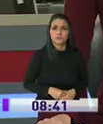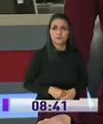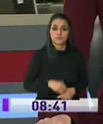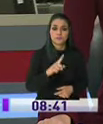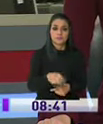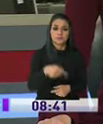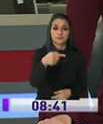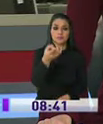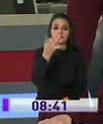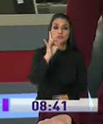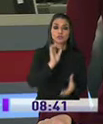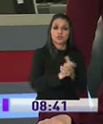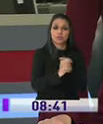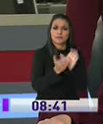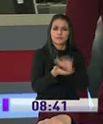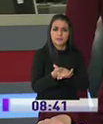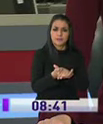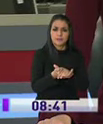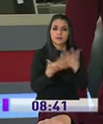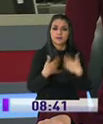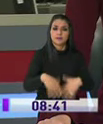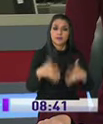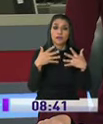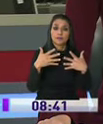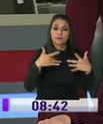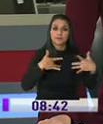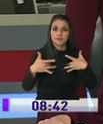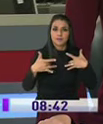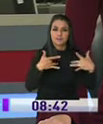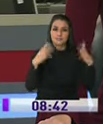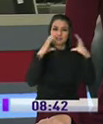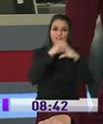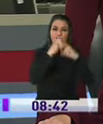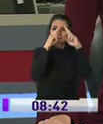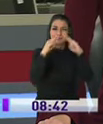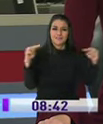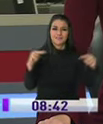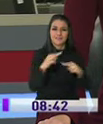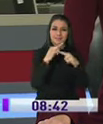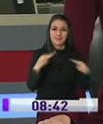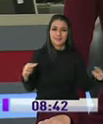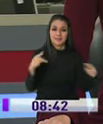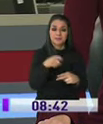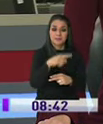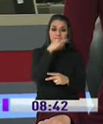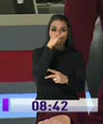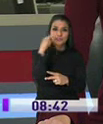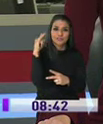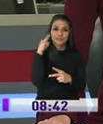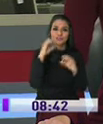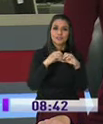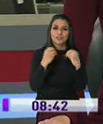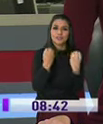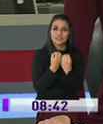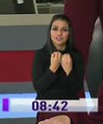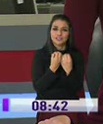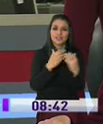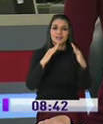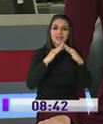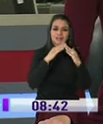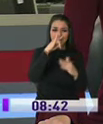de noviembre se llevará a cabo la obra Una Noche Antes de Navidad, la misma que servirá para agasajar a los pequeños de la organización Hogar para Nuestros